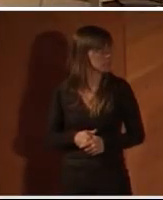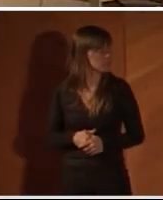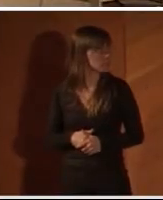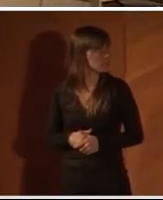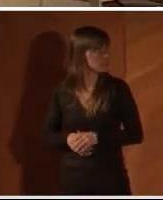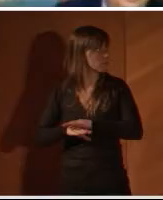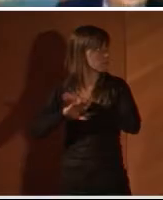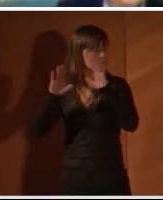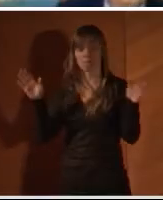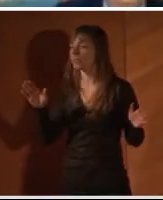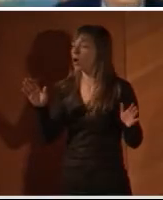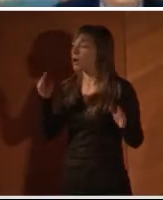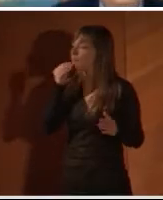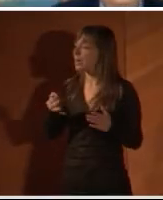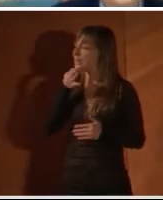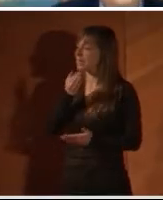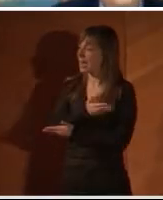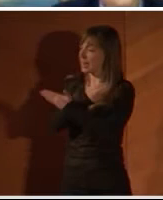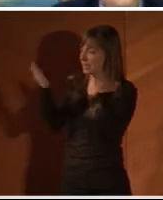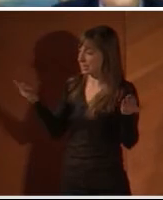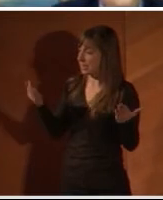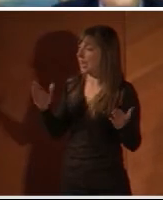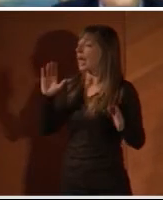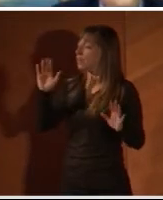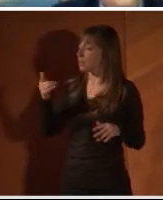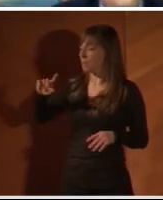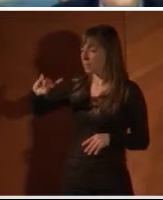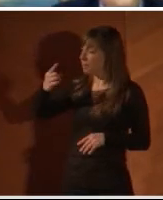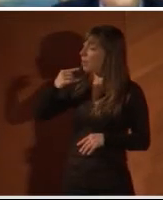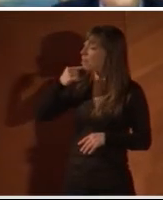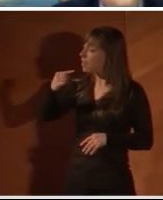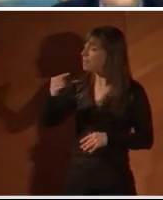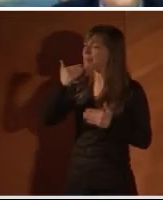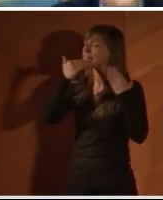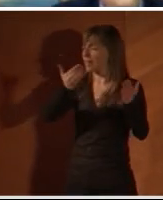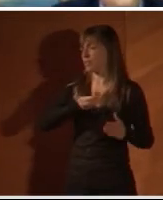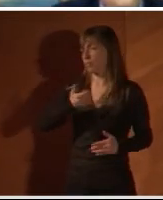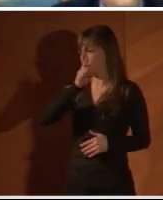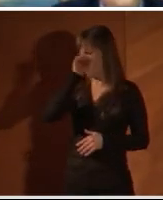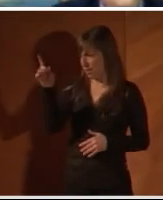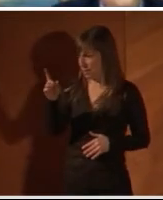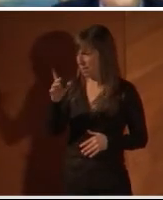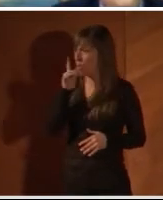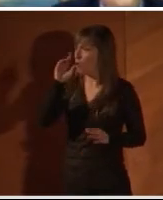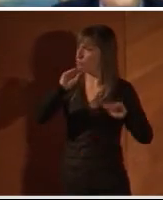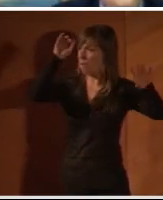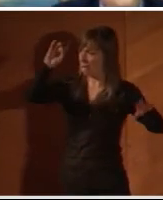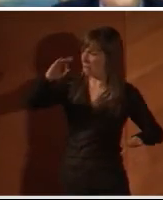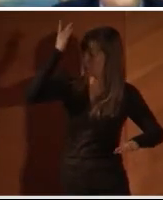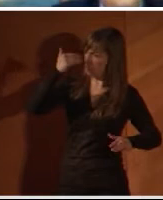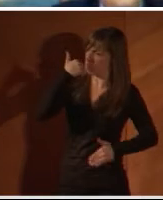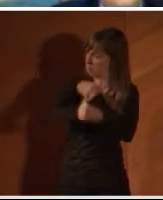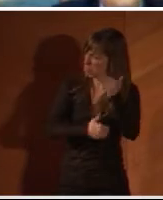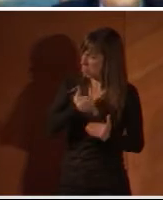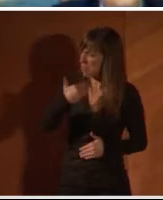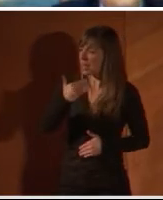Hola, buenas tardes a todas y a todos desde Calvia. En primer lugar, quiero dar las gracias al Ayuntamiento de Madrid por tomar esta iniciativa y mi más